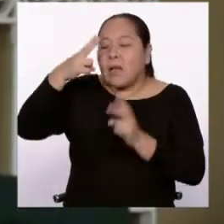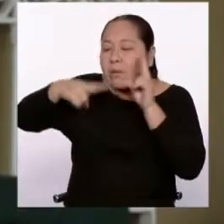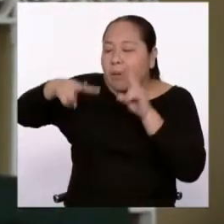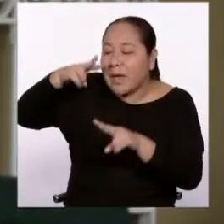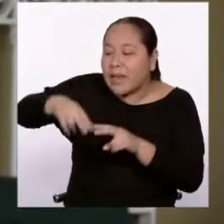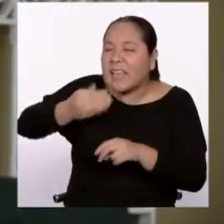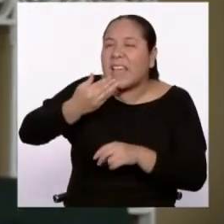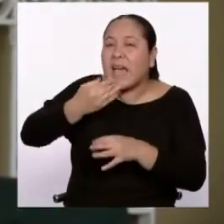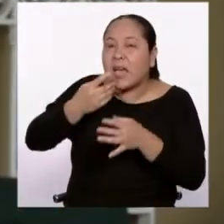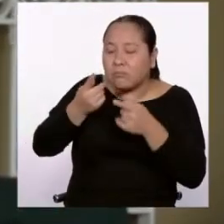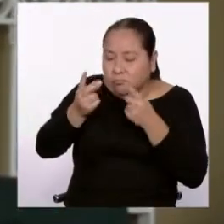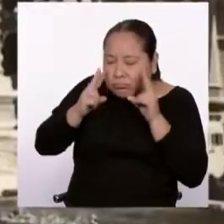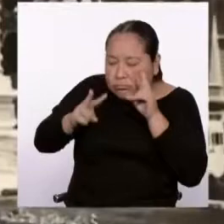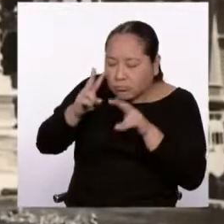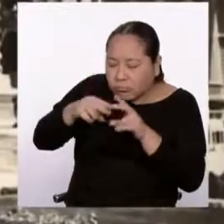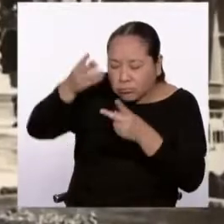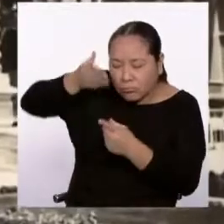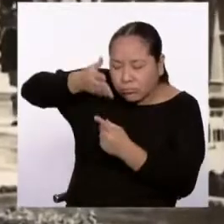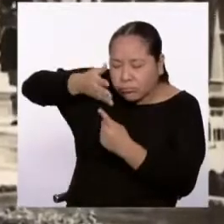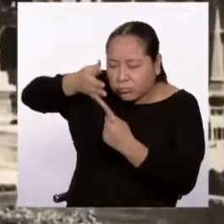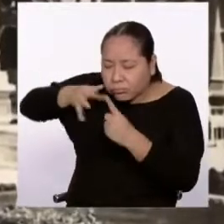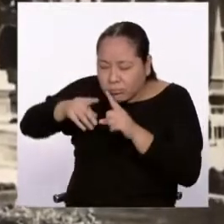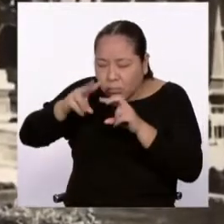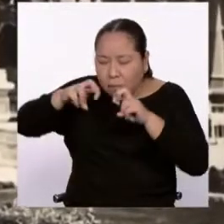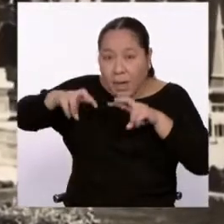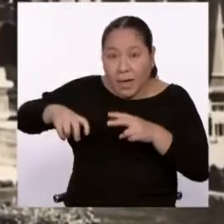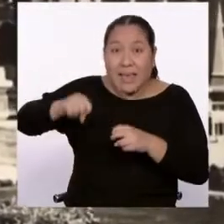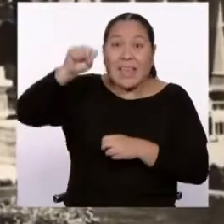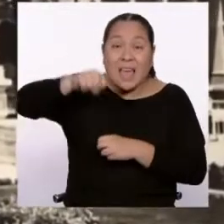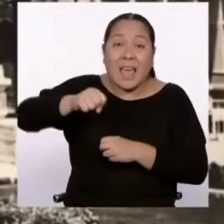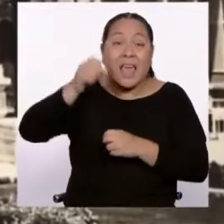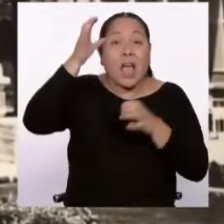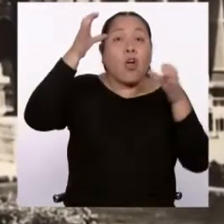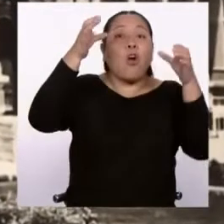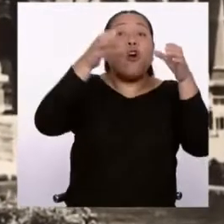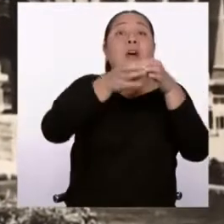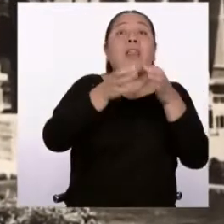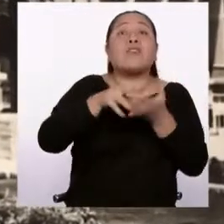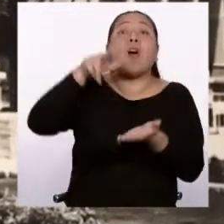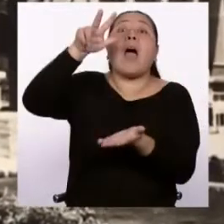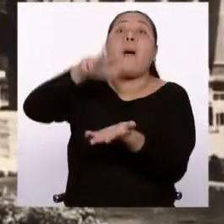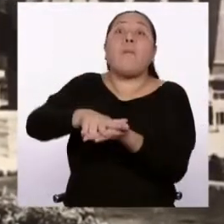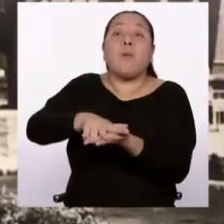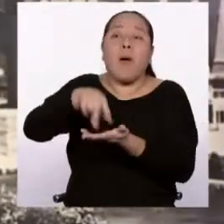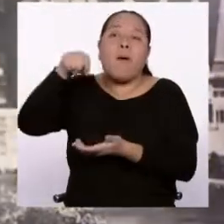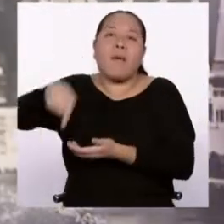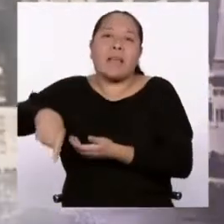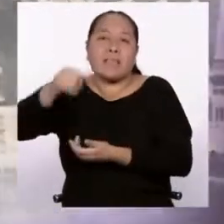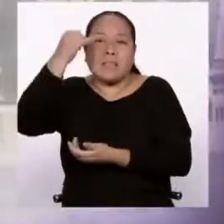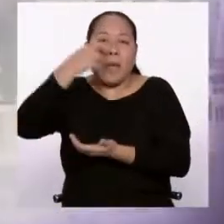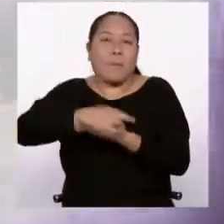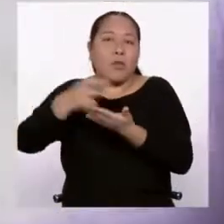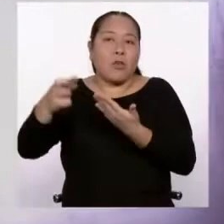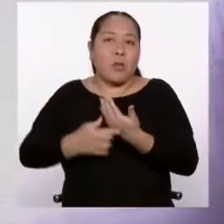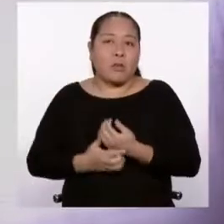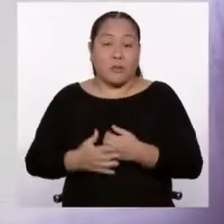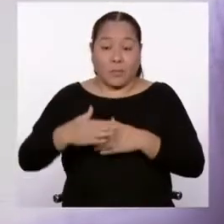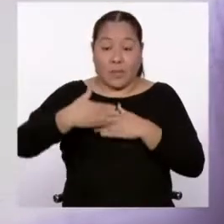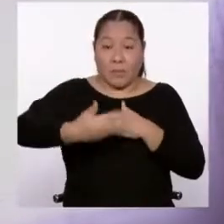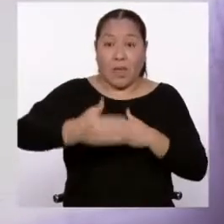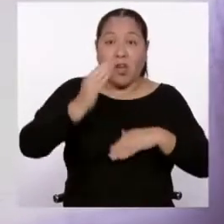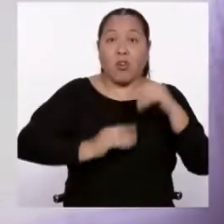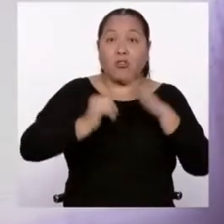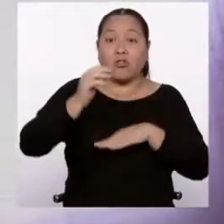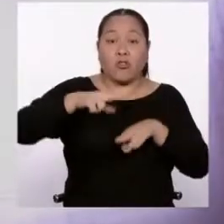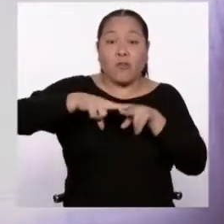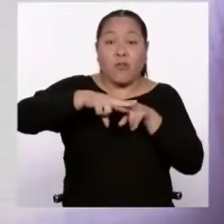Congreso. Tenía que ser el Congreso el que aprobase esos proyectos. Luego de la construcción del ferrocarril